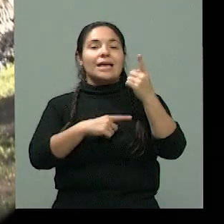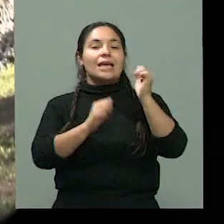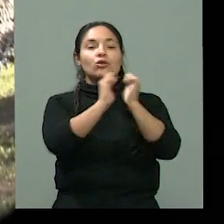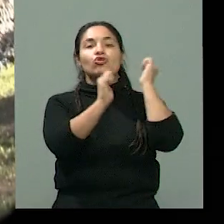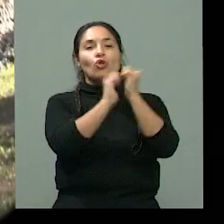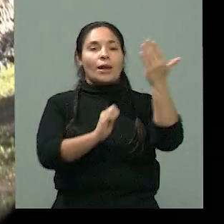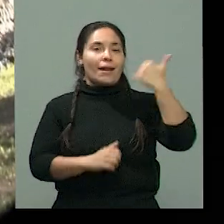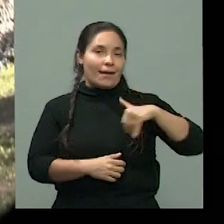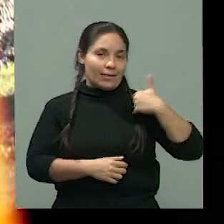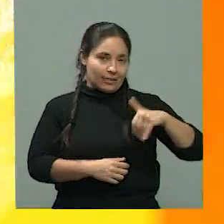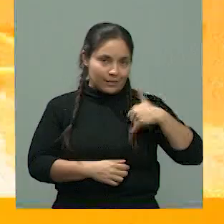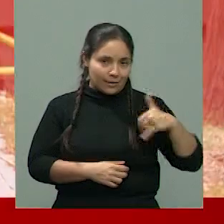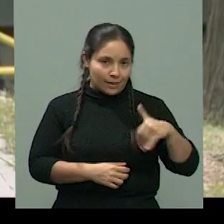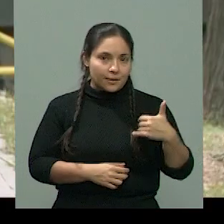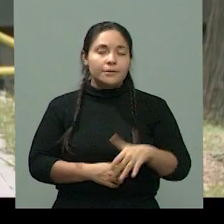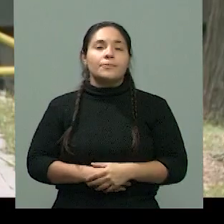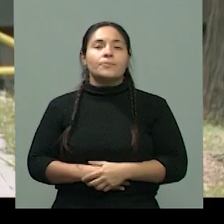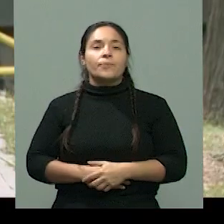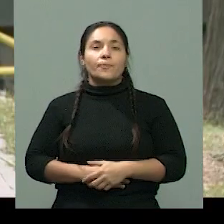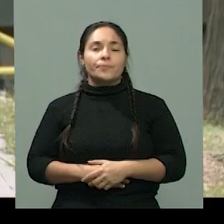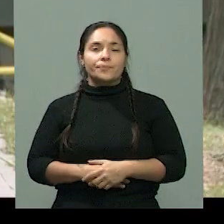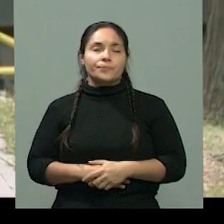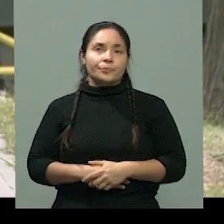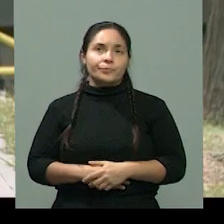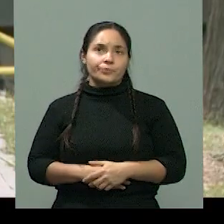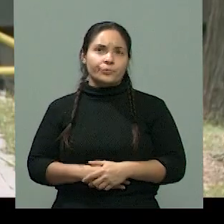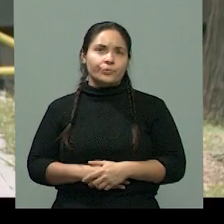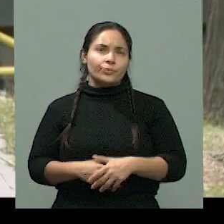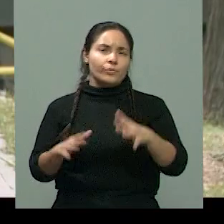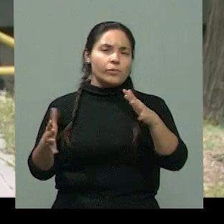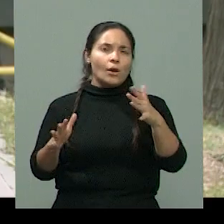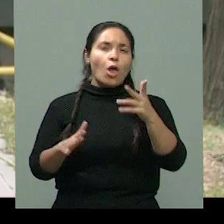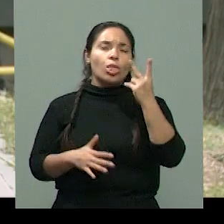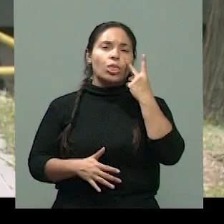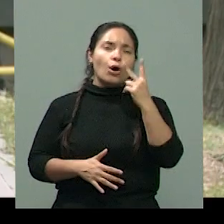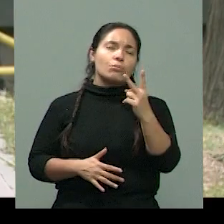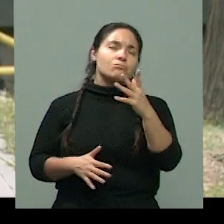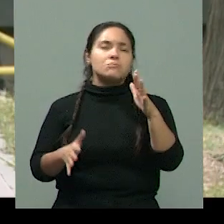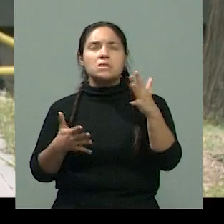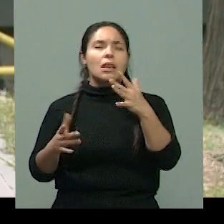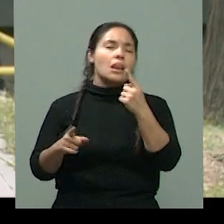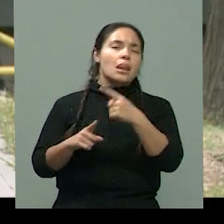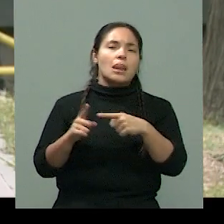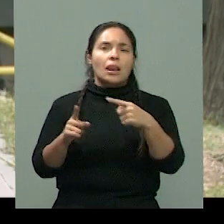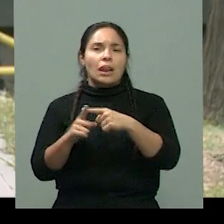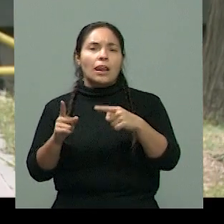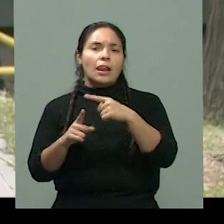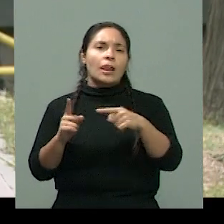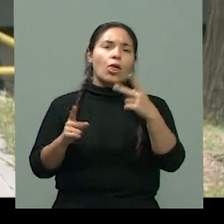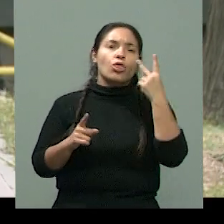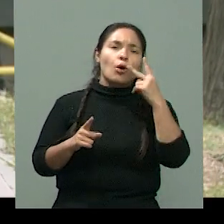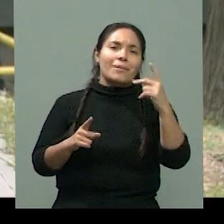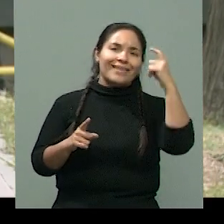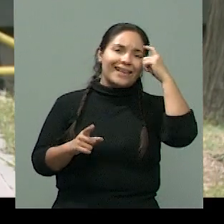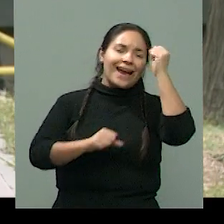política parece que es del, desde el 2000, mediados de esta década